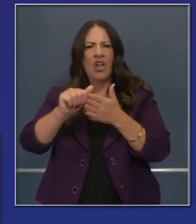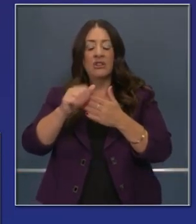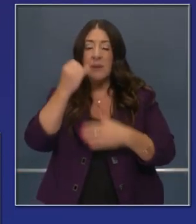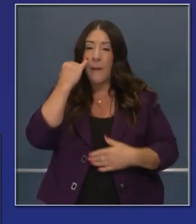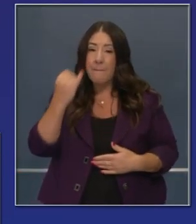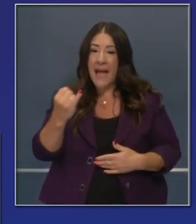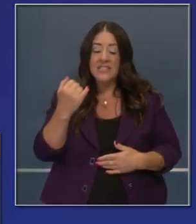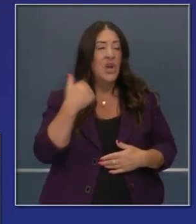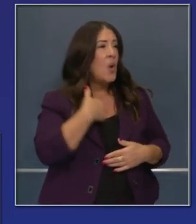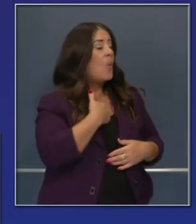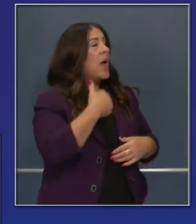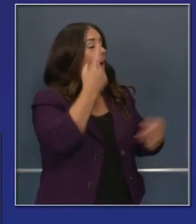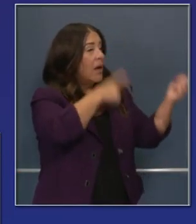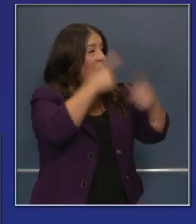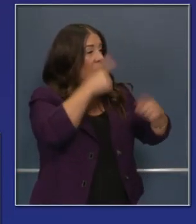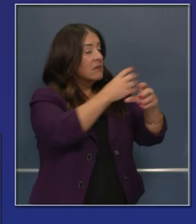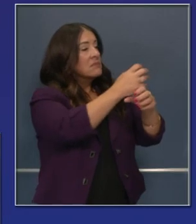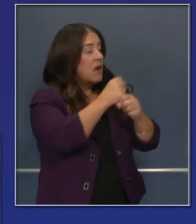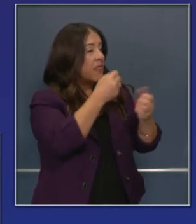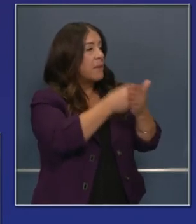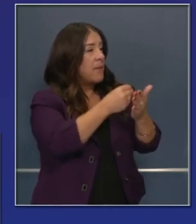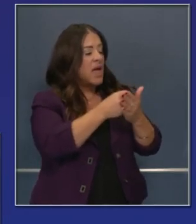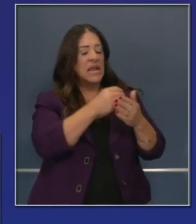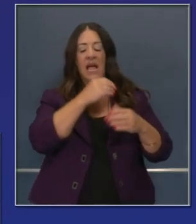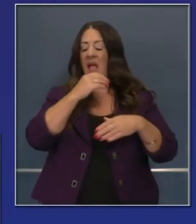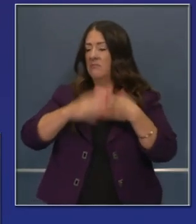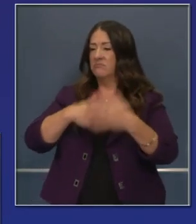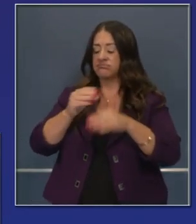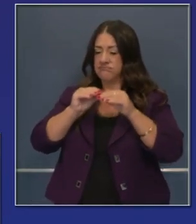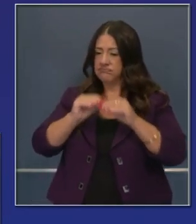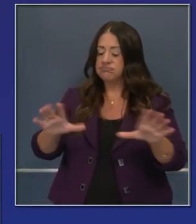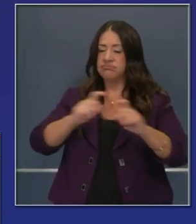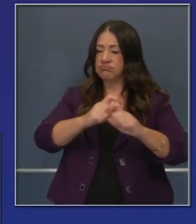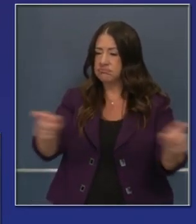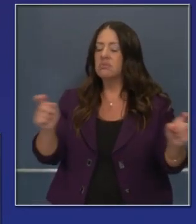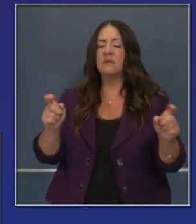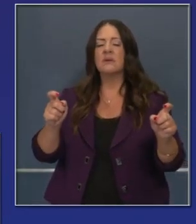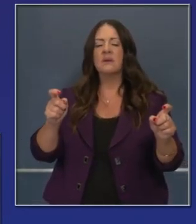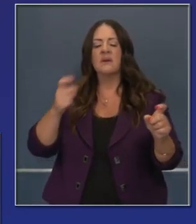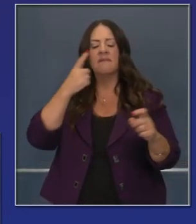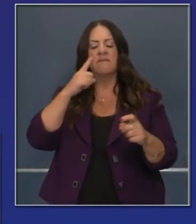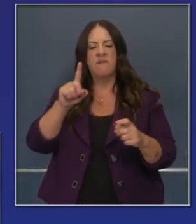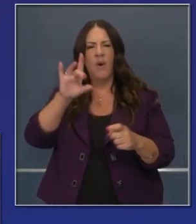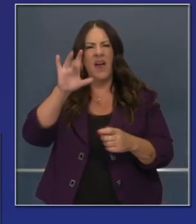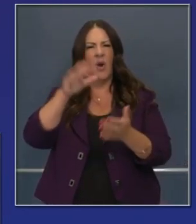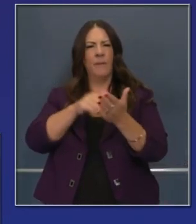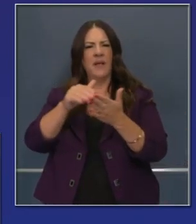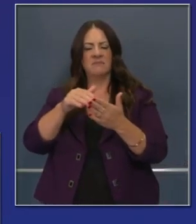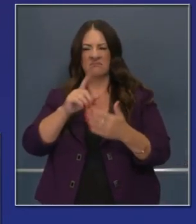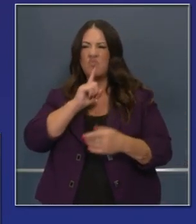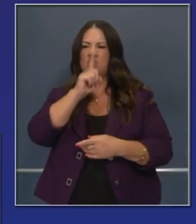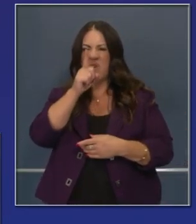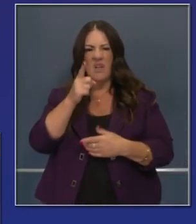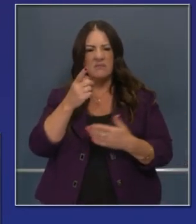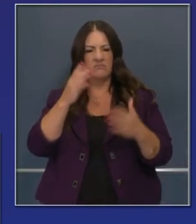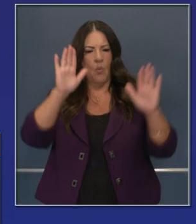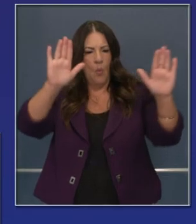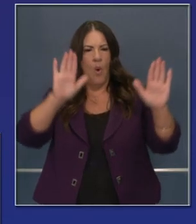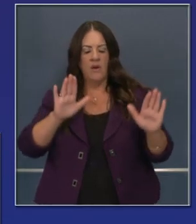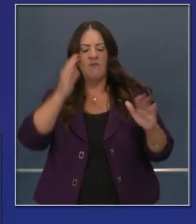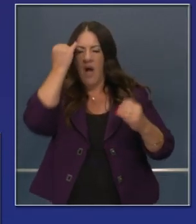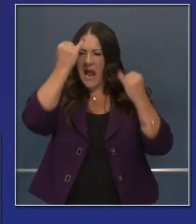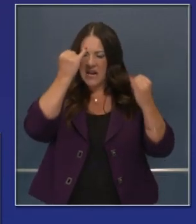en pocas semanas, 800 millones de dólares en pocas semanas, dirigidas a abordando